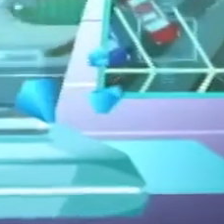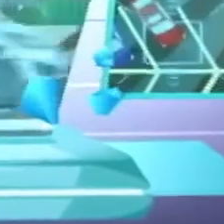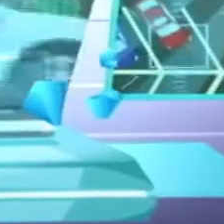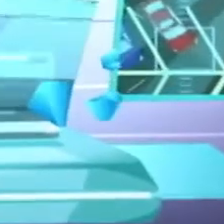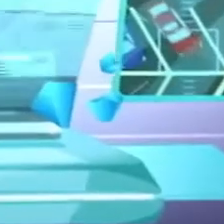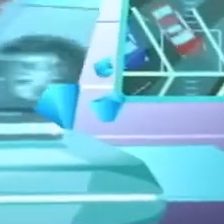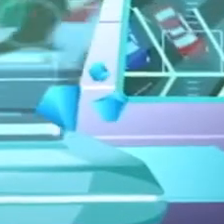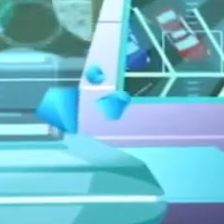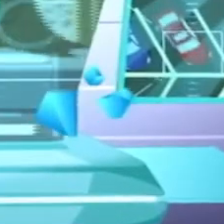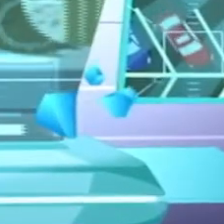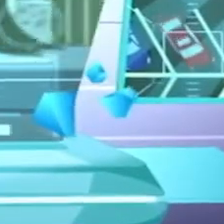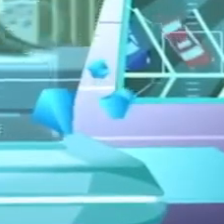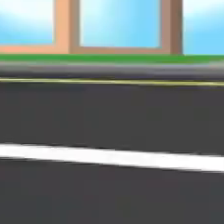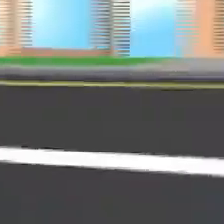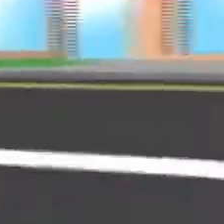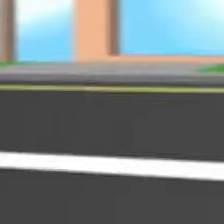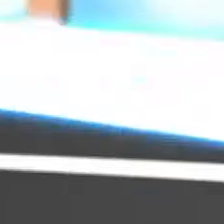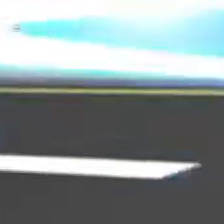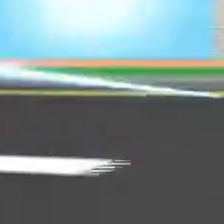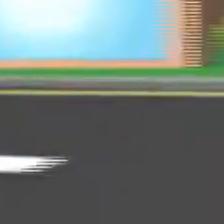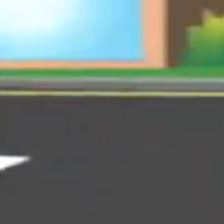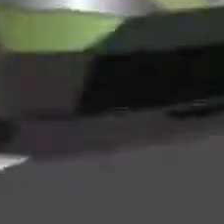Situación de peligro.